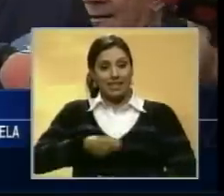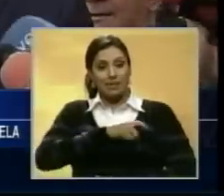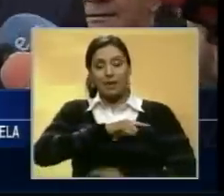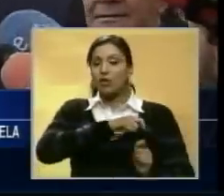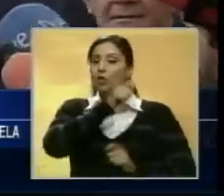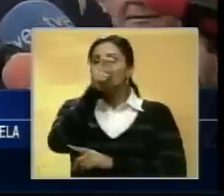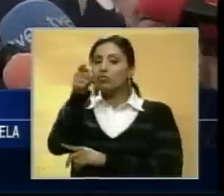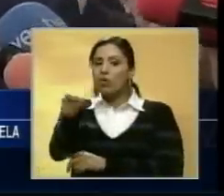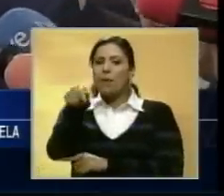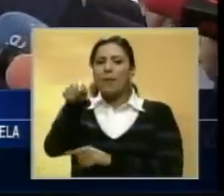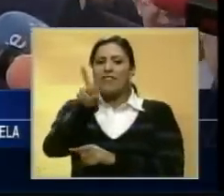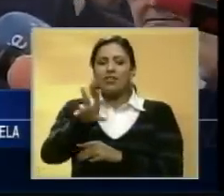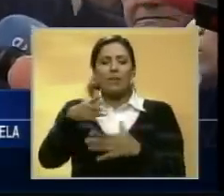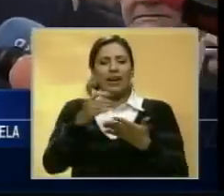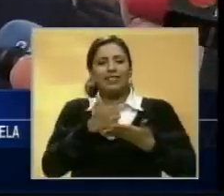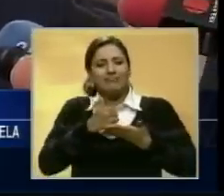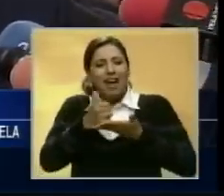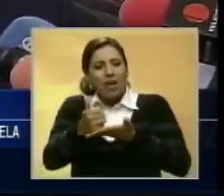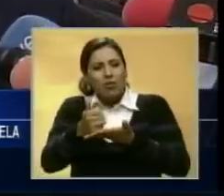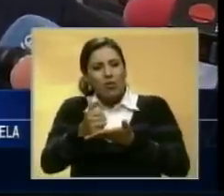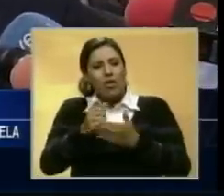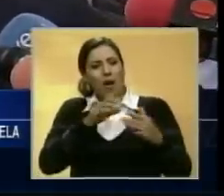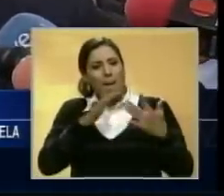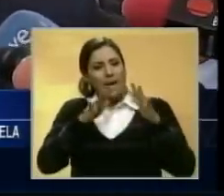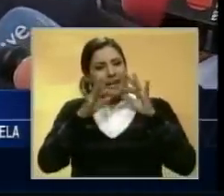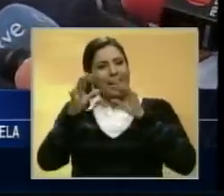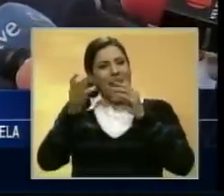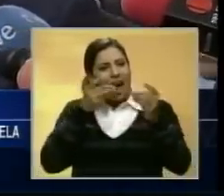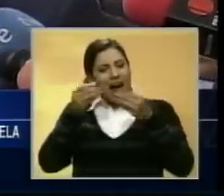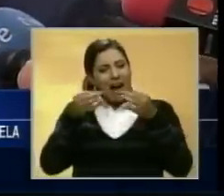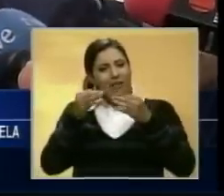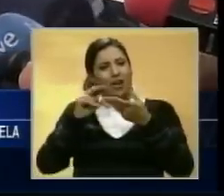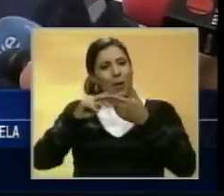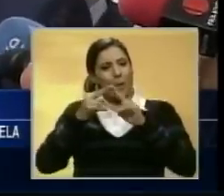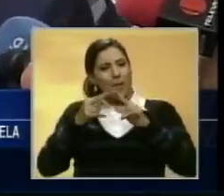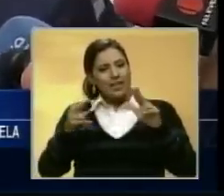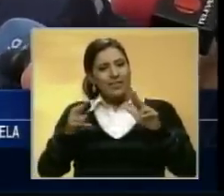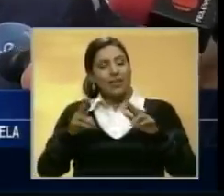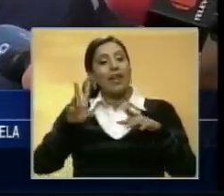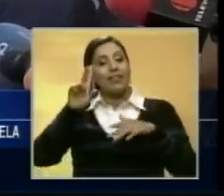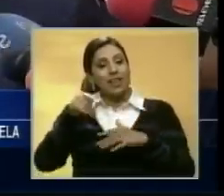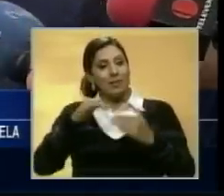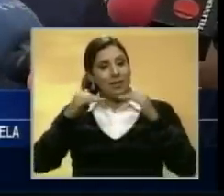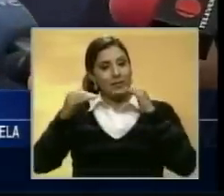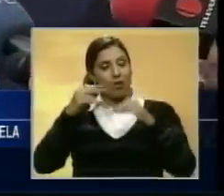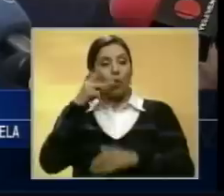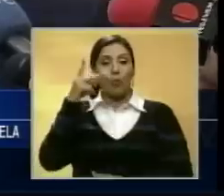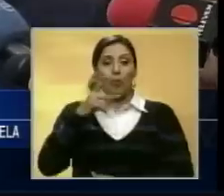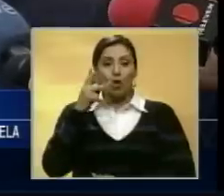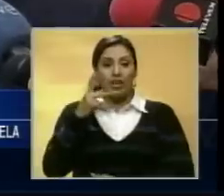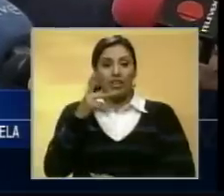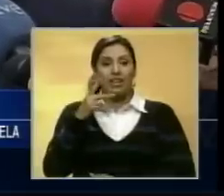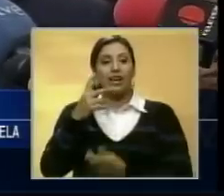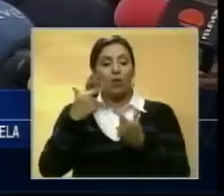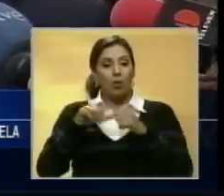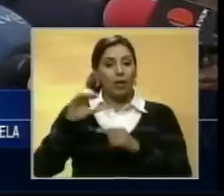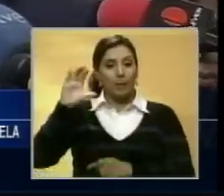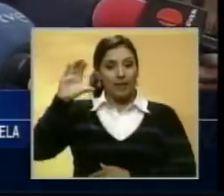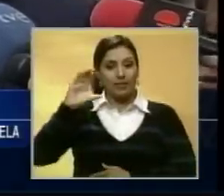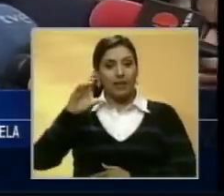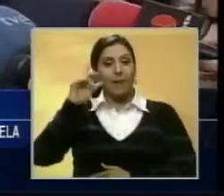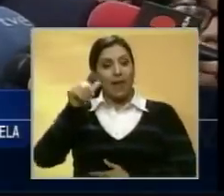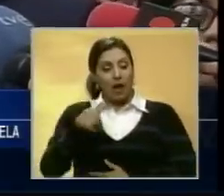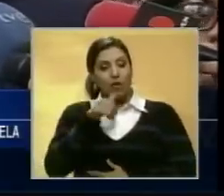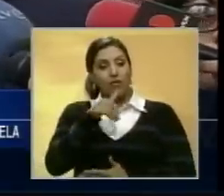a Venezuela, con la intención de ayudar a que haya una fórmula de diálogo que lleve la reconciliación nacional, la estabilidad política y recuperación del país.